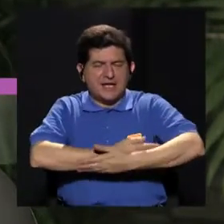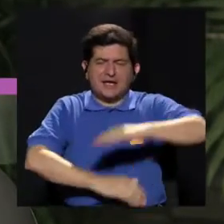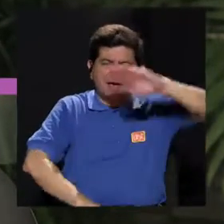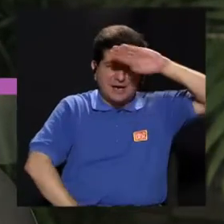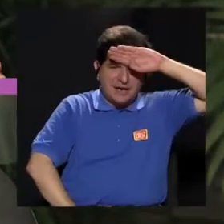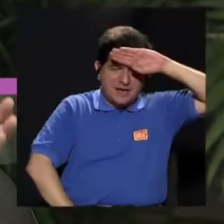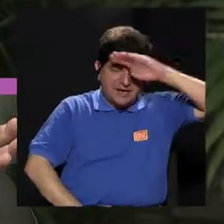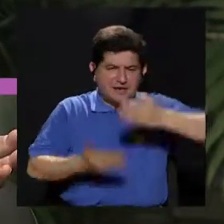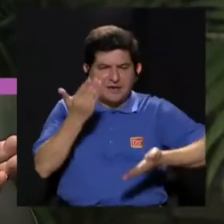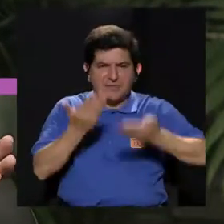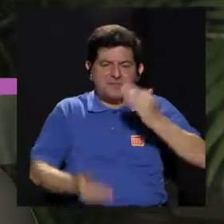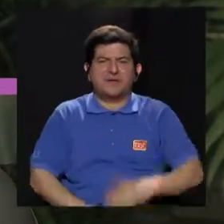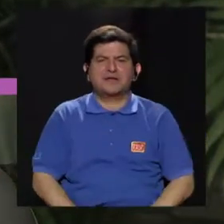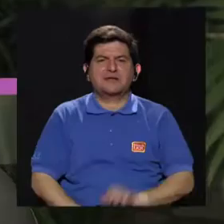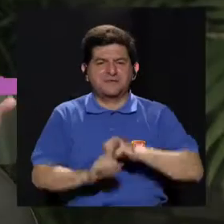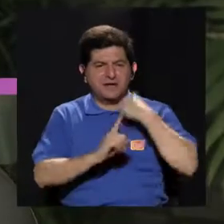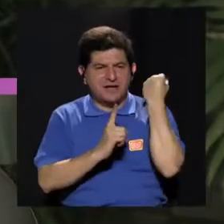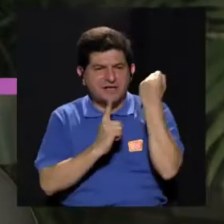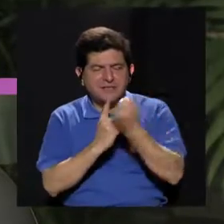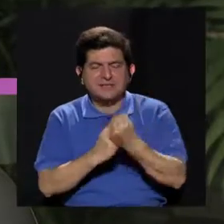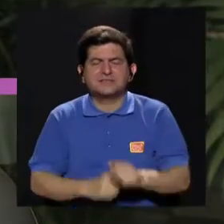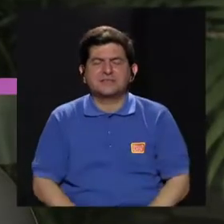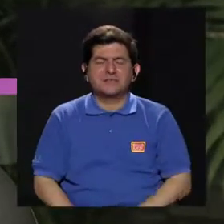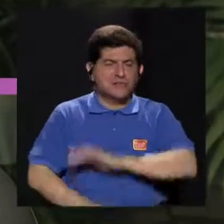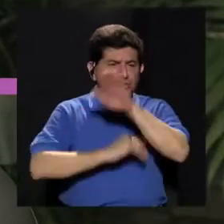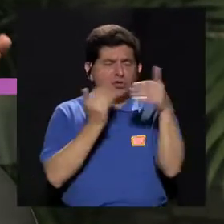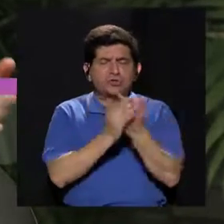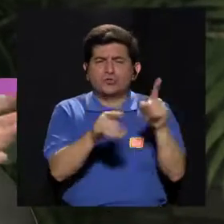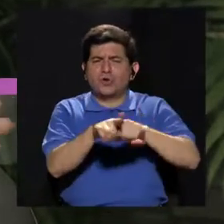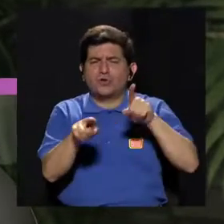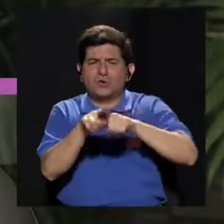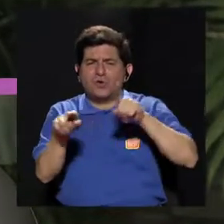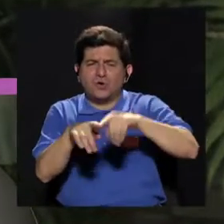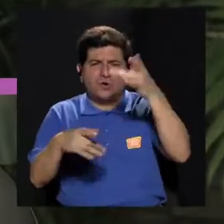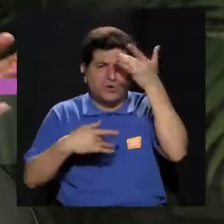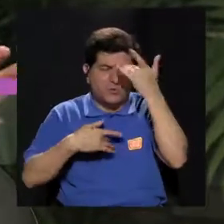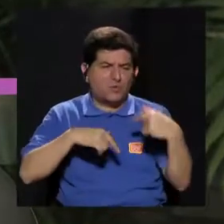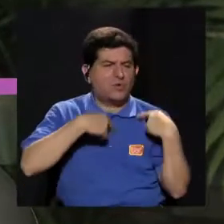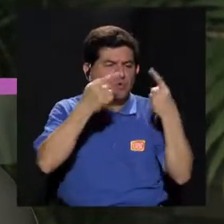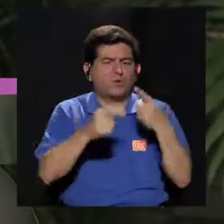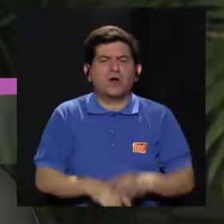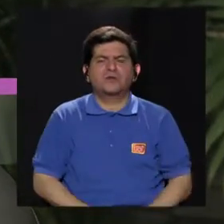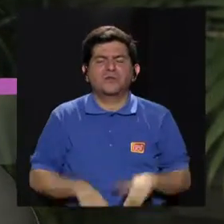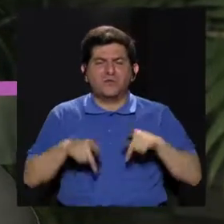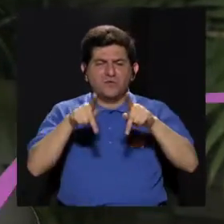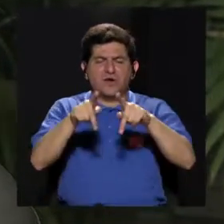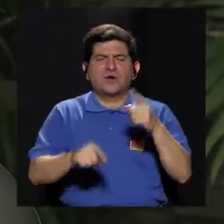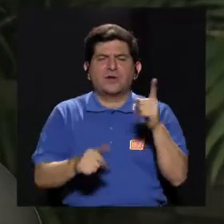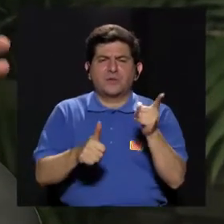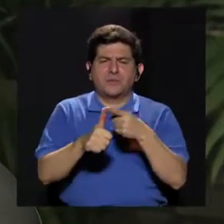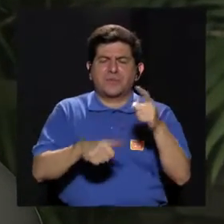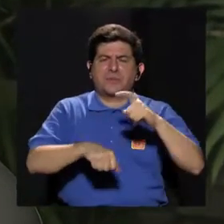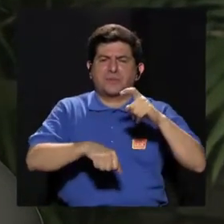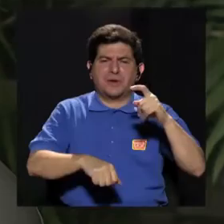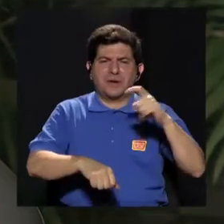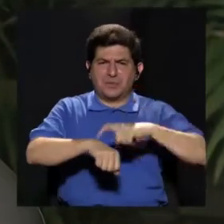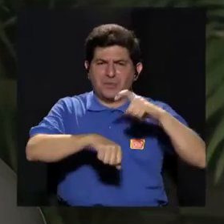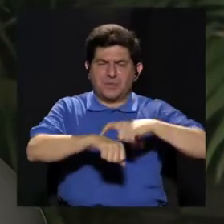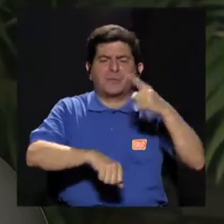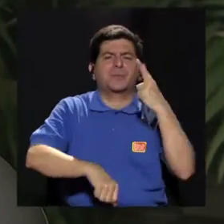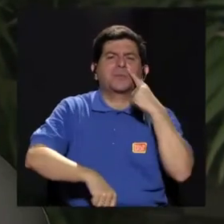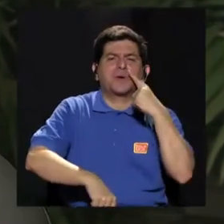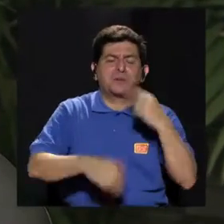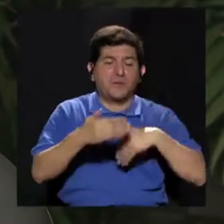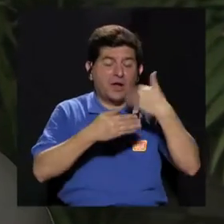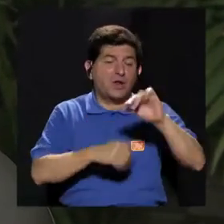haber antecedente epidemiológico, que todos los hermanitos están enfermos, que fueron a pasear, que el papá empezó y que los otros